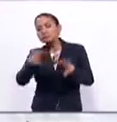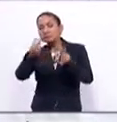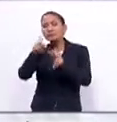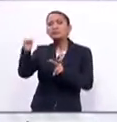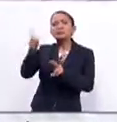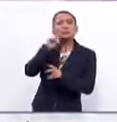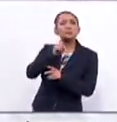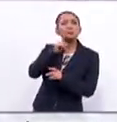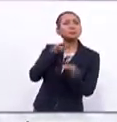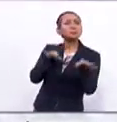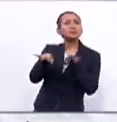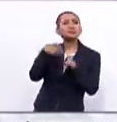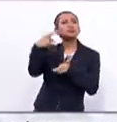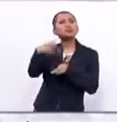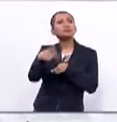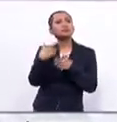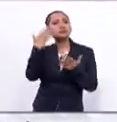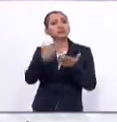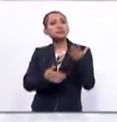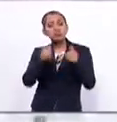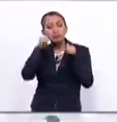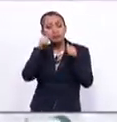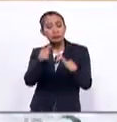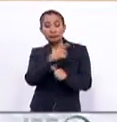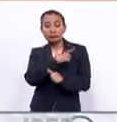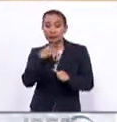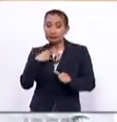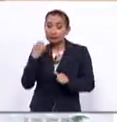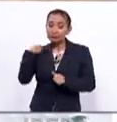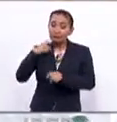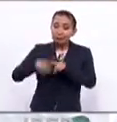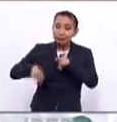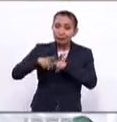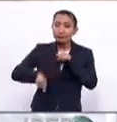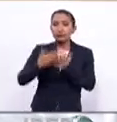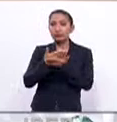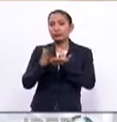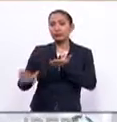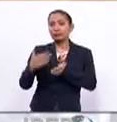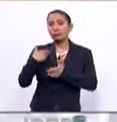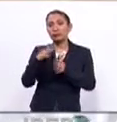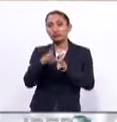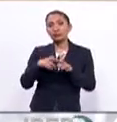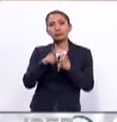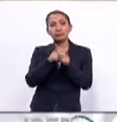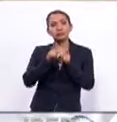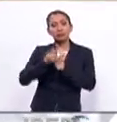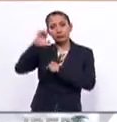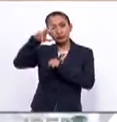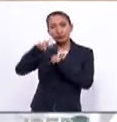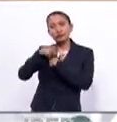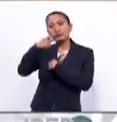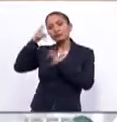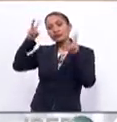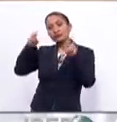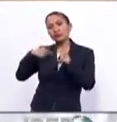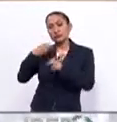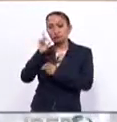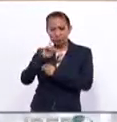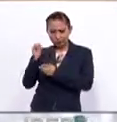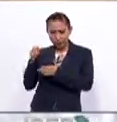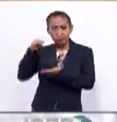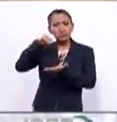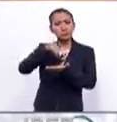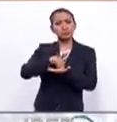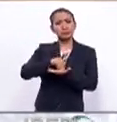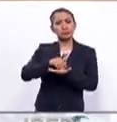el papel de la mujer y los retos a los que se enfrenta. Por otro lado, el Parlamento Europeo también abordó el tema del empoderamiento